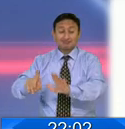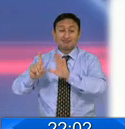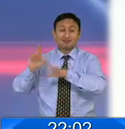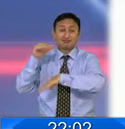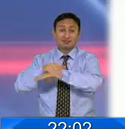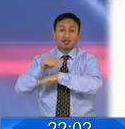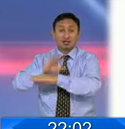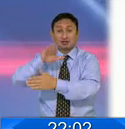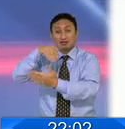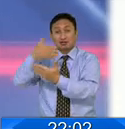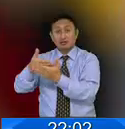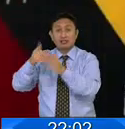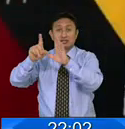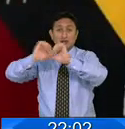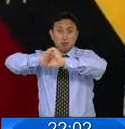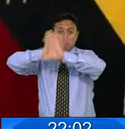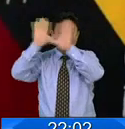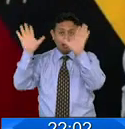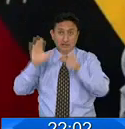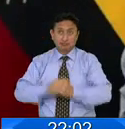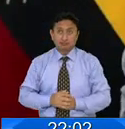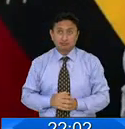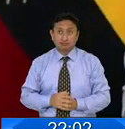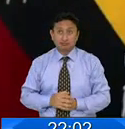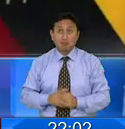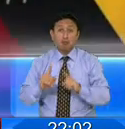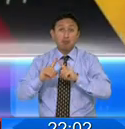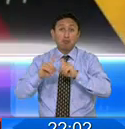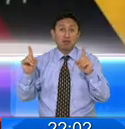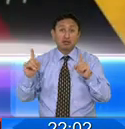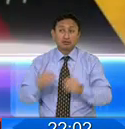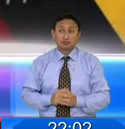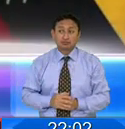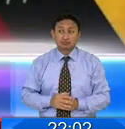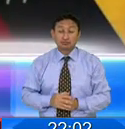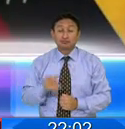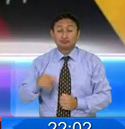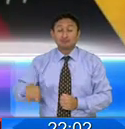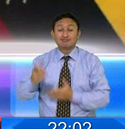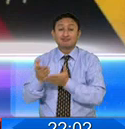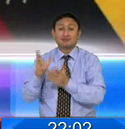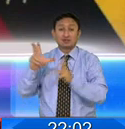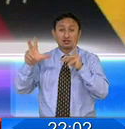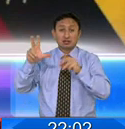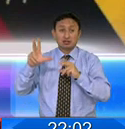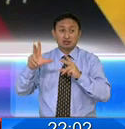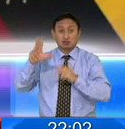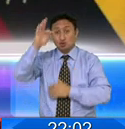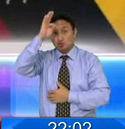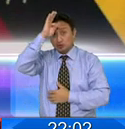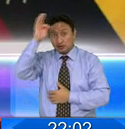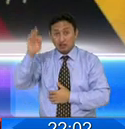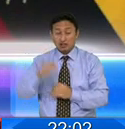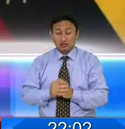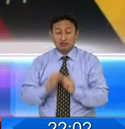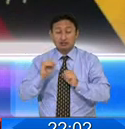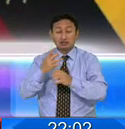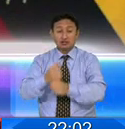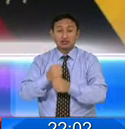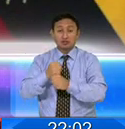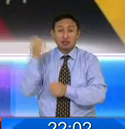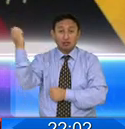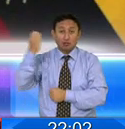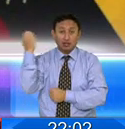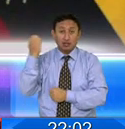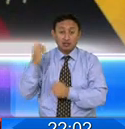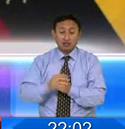tarde hasta las 6 de la mañana. Se exceptúan servicios de salud y personal sanitario, de seguridad y